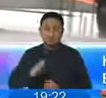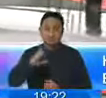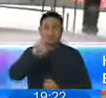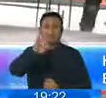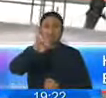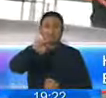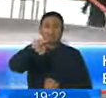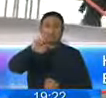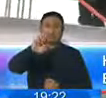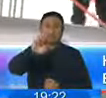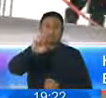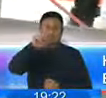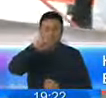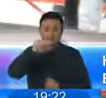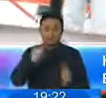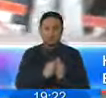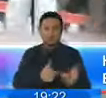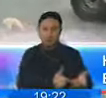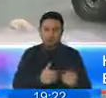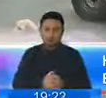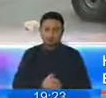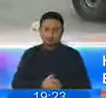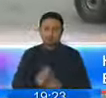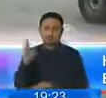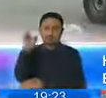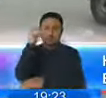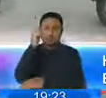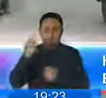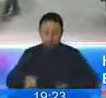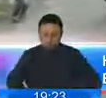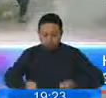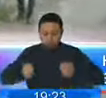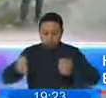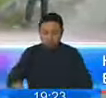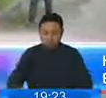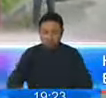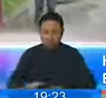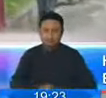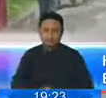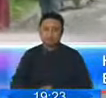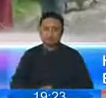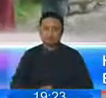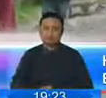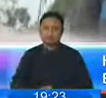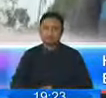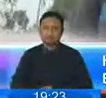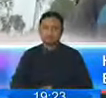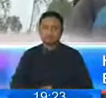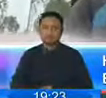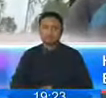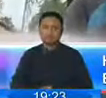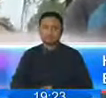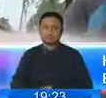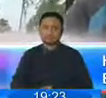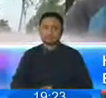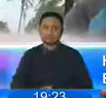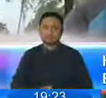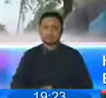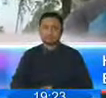DINASED y del Cuerpo de Bomberos para ser entregado a la ambulancia de medicina legal en el último viaje sin retorno. El madre de un